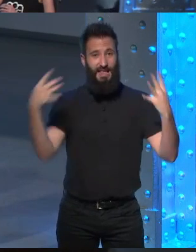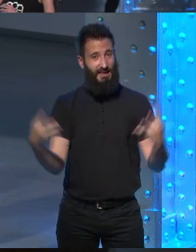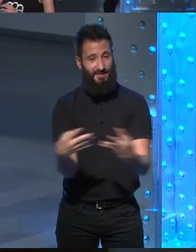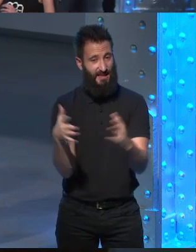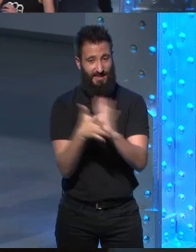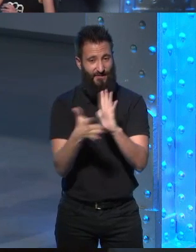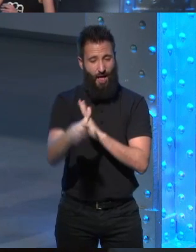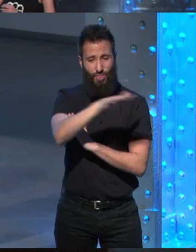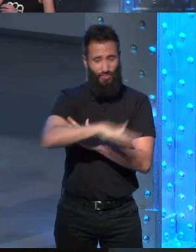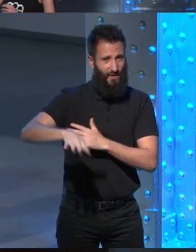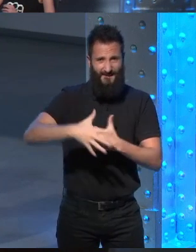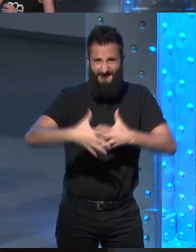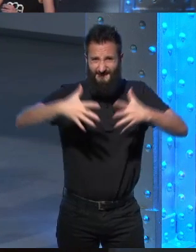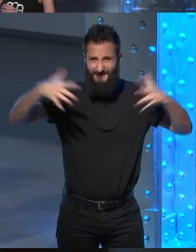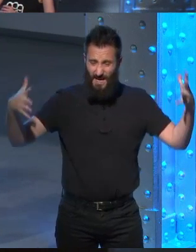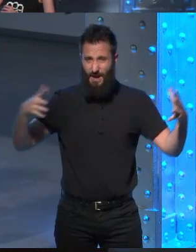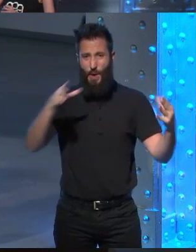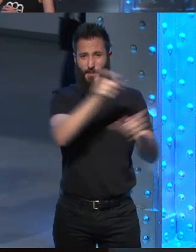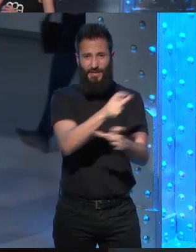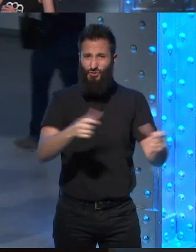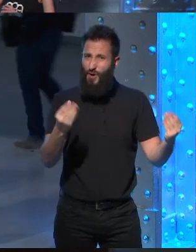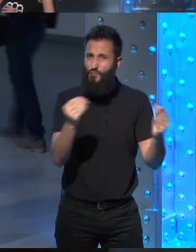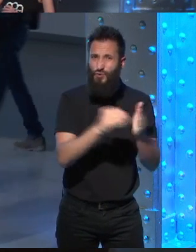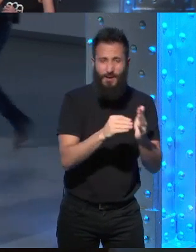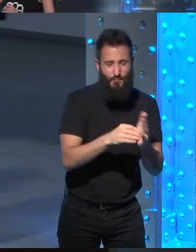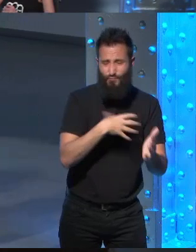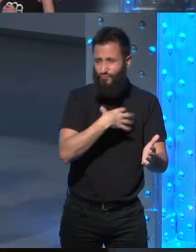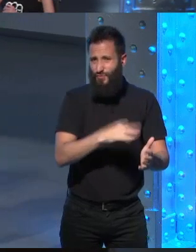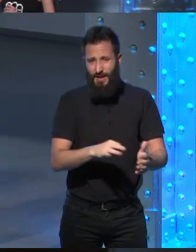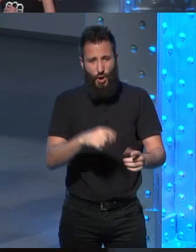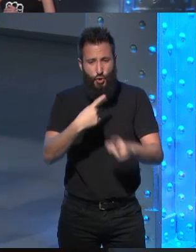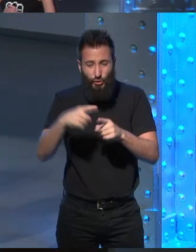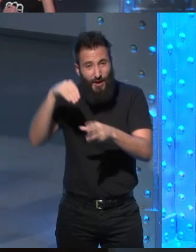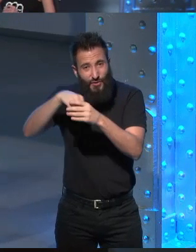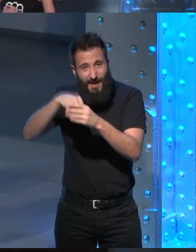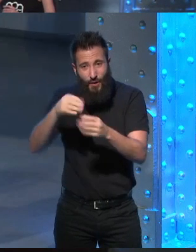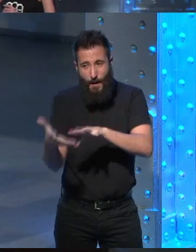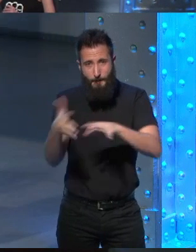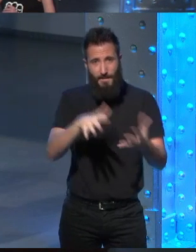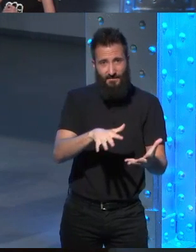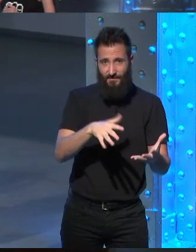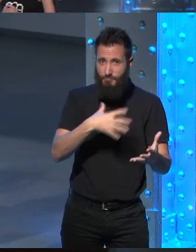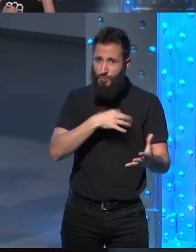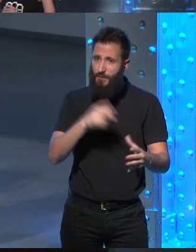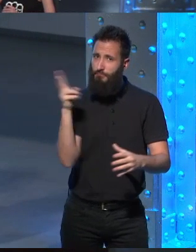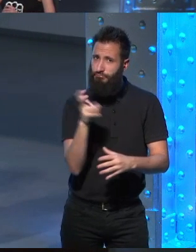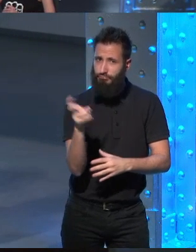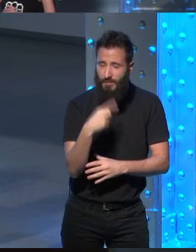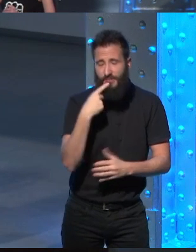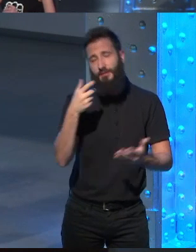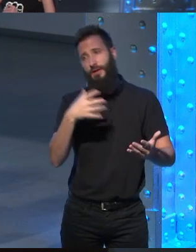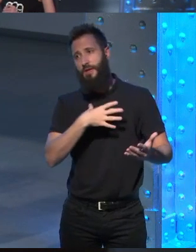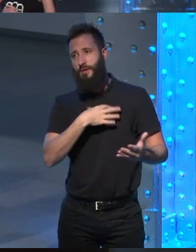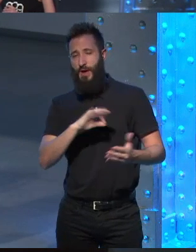espacio inmenso que mucha gente puede hacer muchísimas cosas sin que tú te enteres con tu contenido, y a no ser que sea muy lesivo